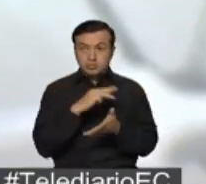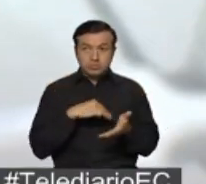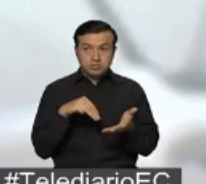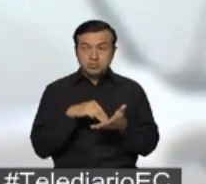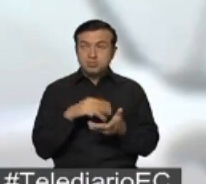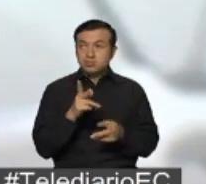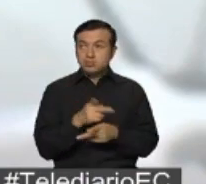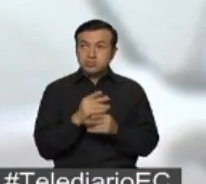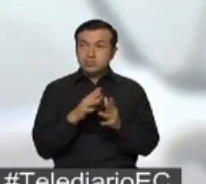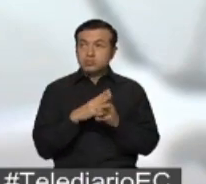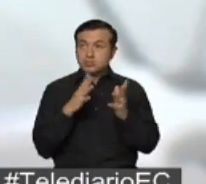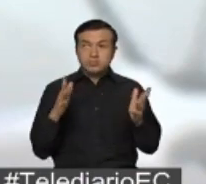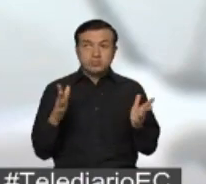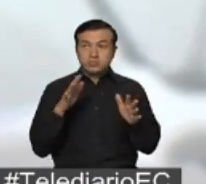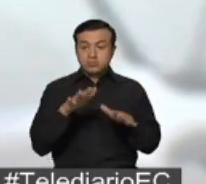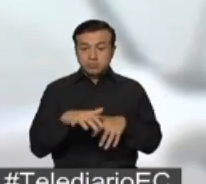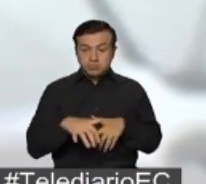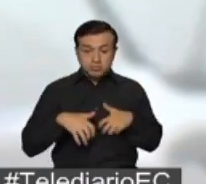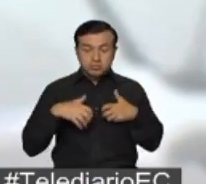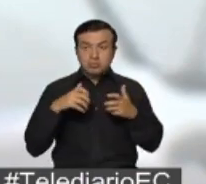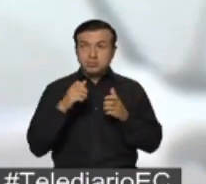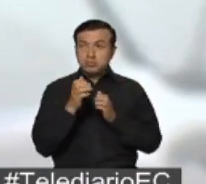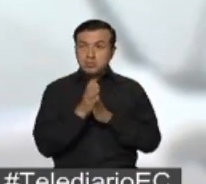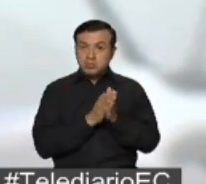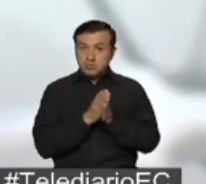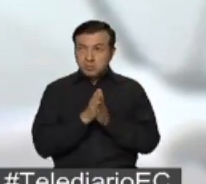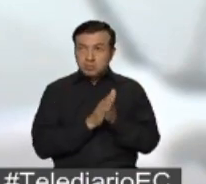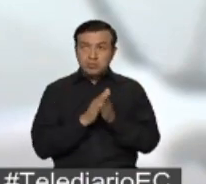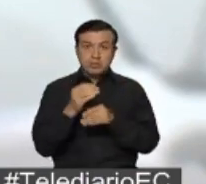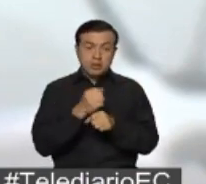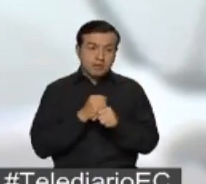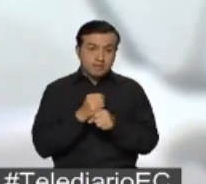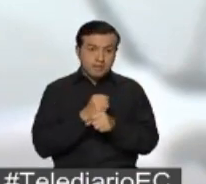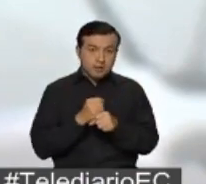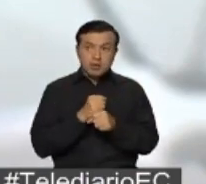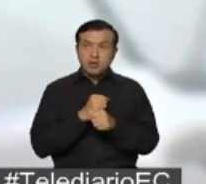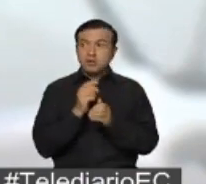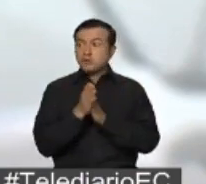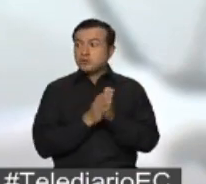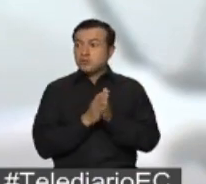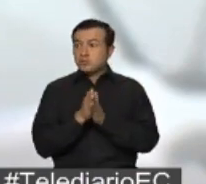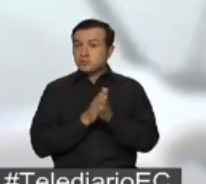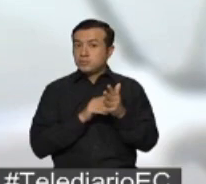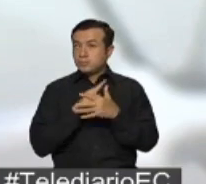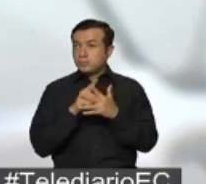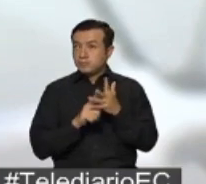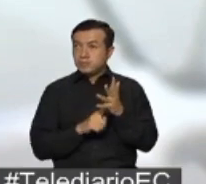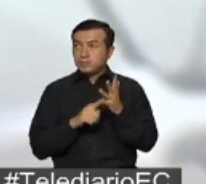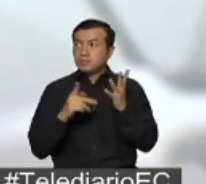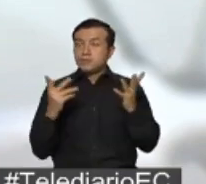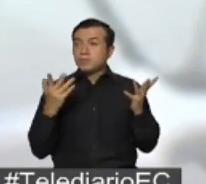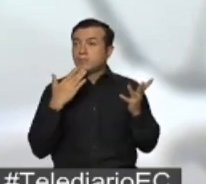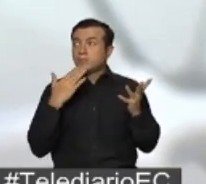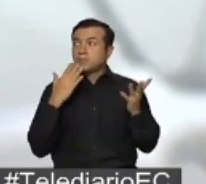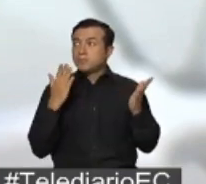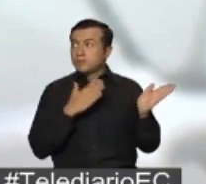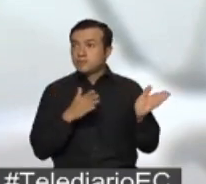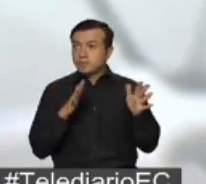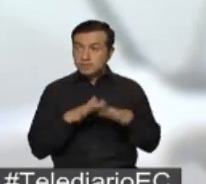produce siembra y muele el cacao café que hace chocolate las fábricas de